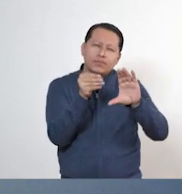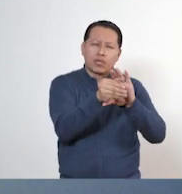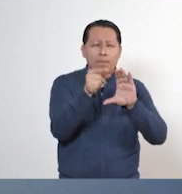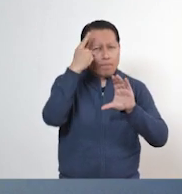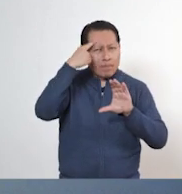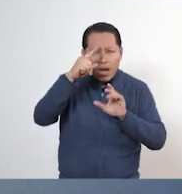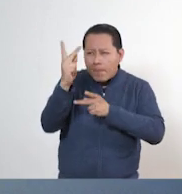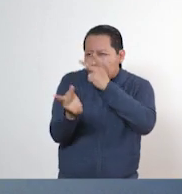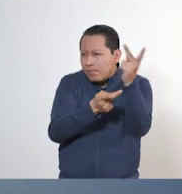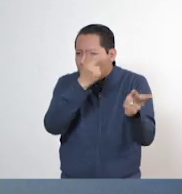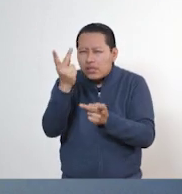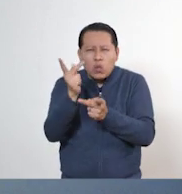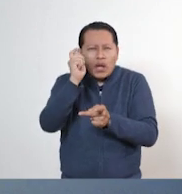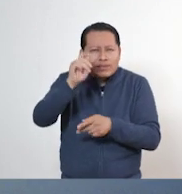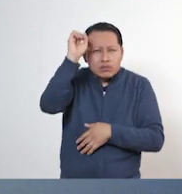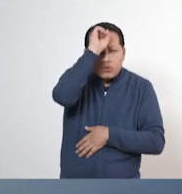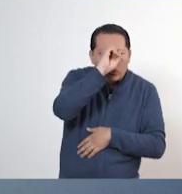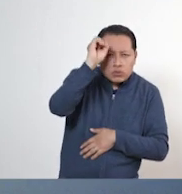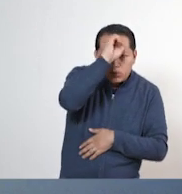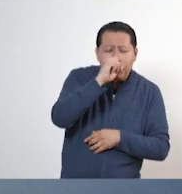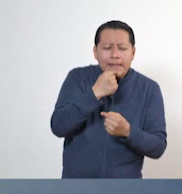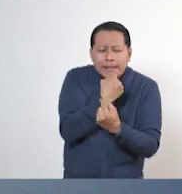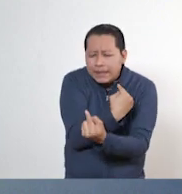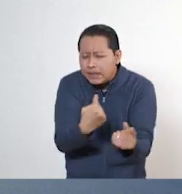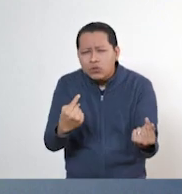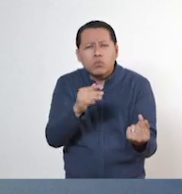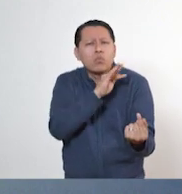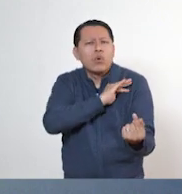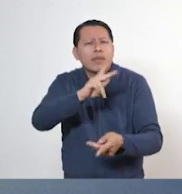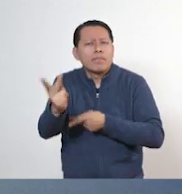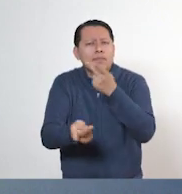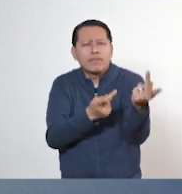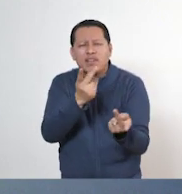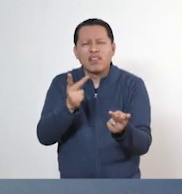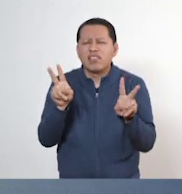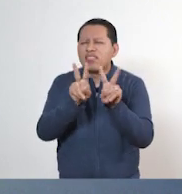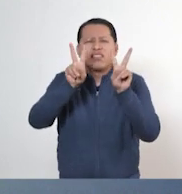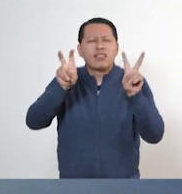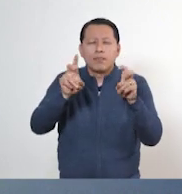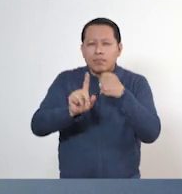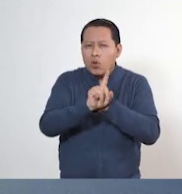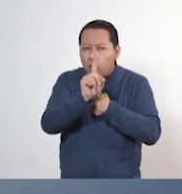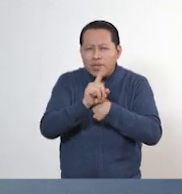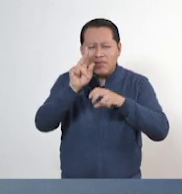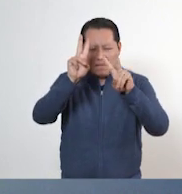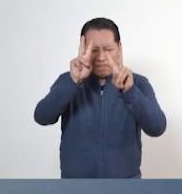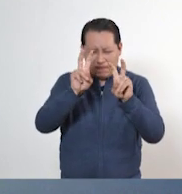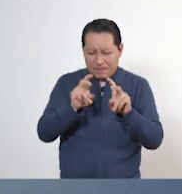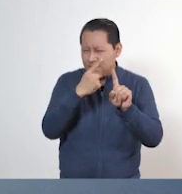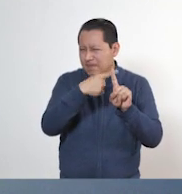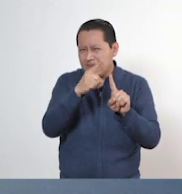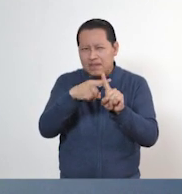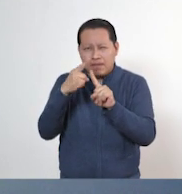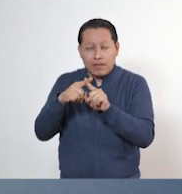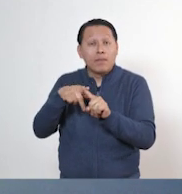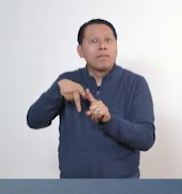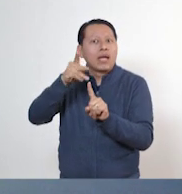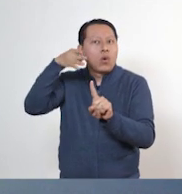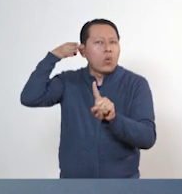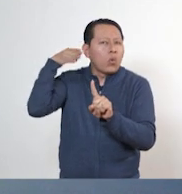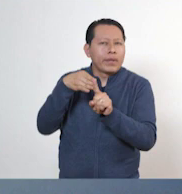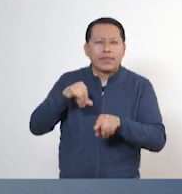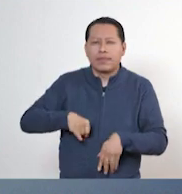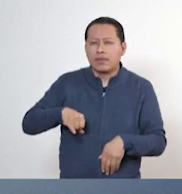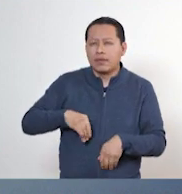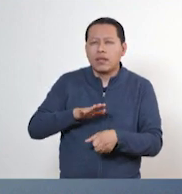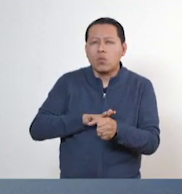dirigidas a todas las niñas, a los niños y adolescentes para que les consulten sobre distintos problemas. Pero en particular, un tema de interés